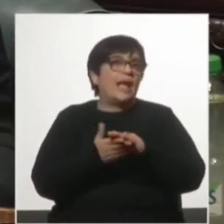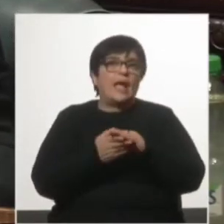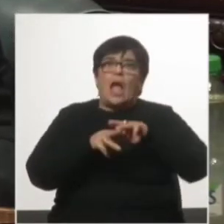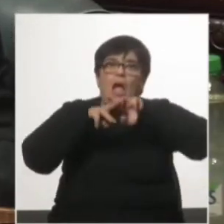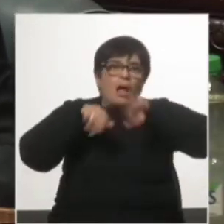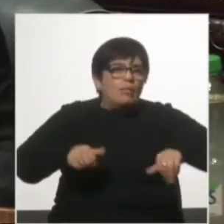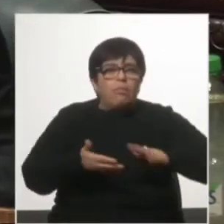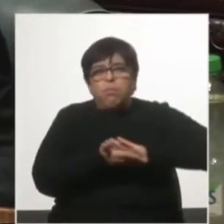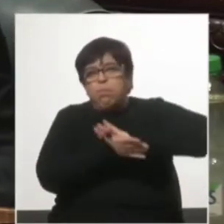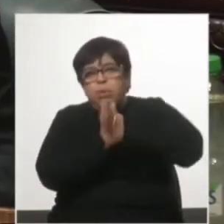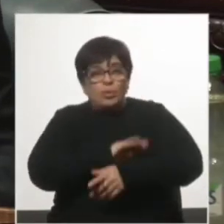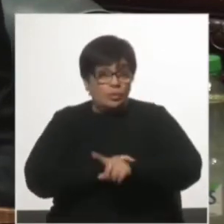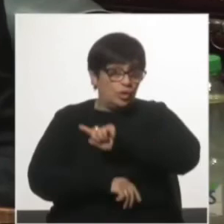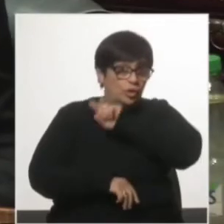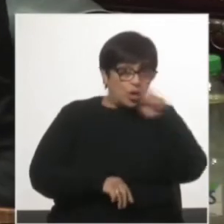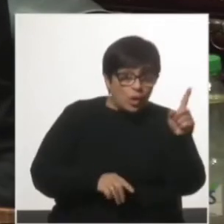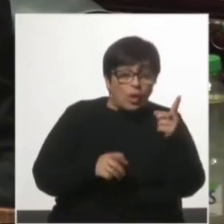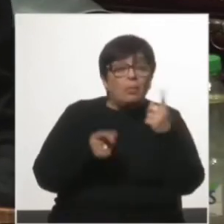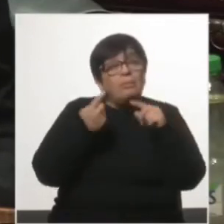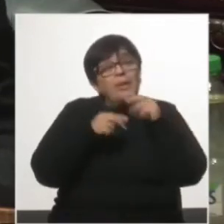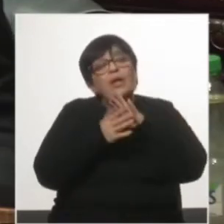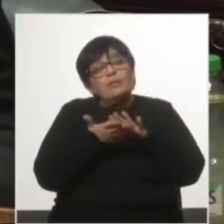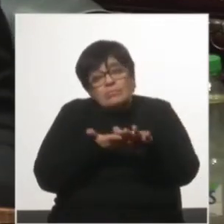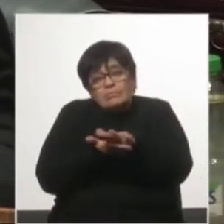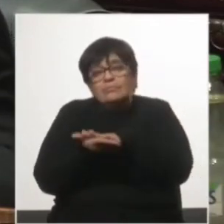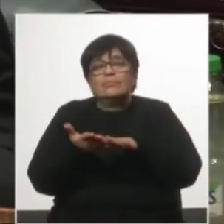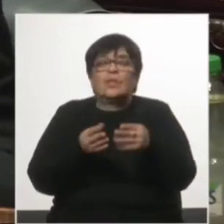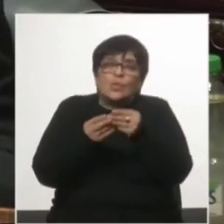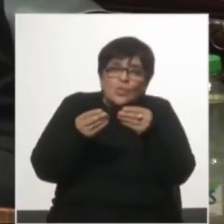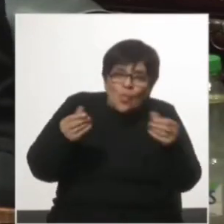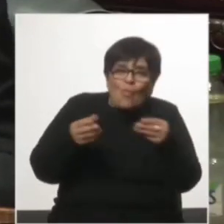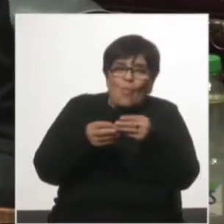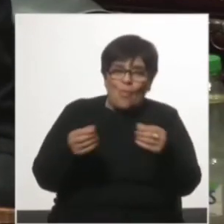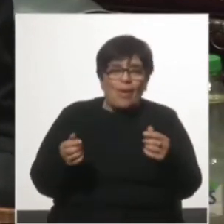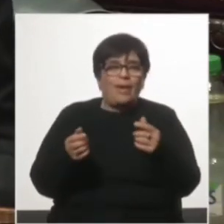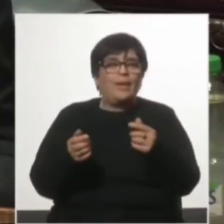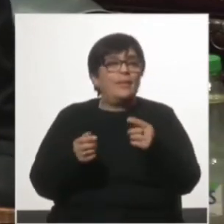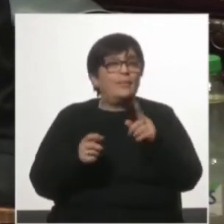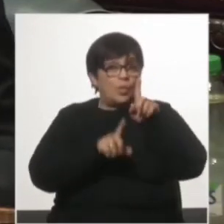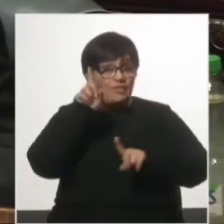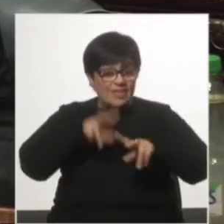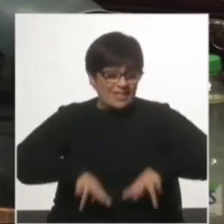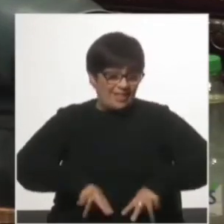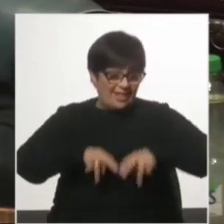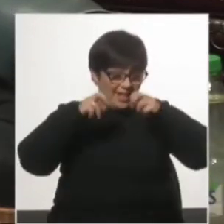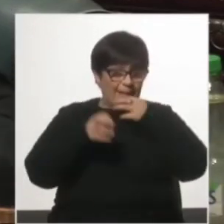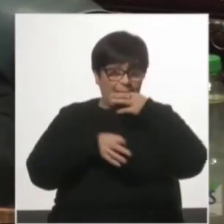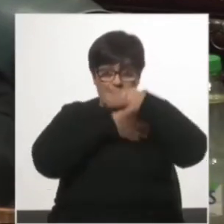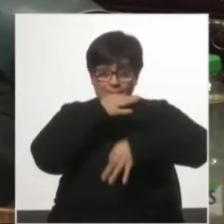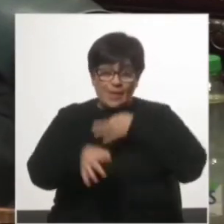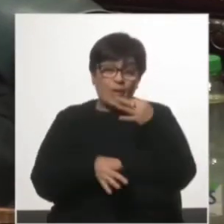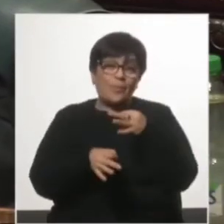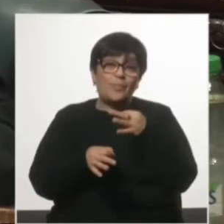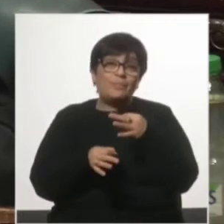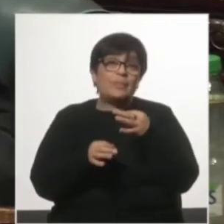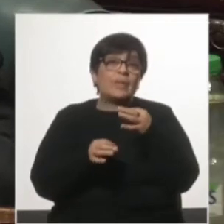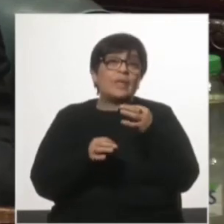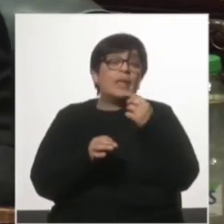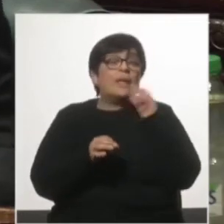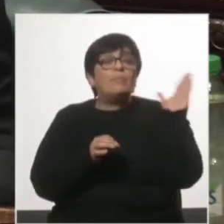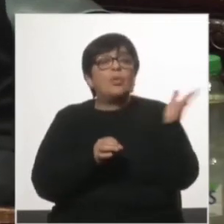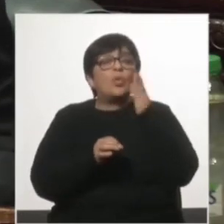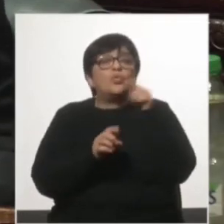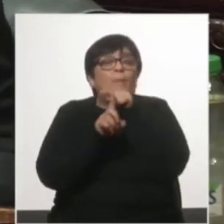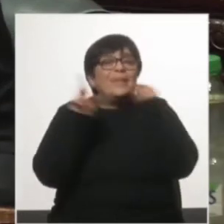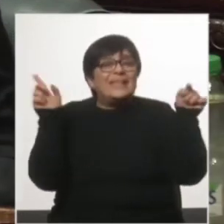sí mitigado. Los estudios de la universidad decían que con volcar recursos por medio punto del producto